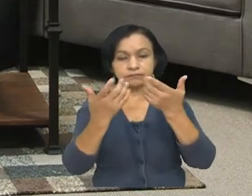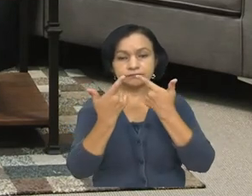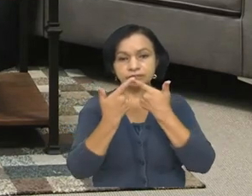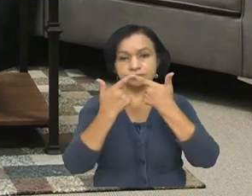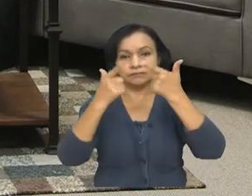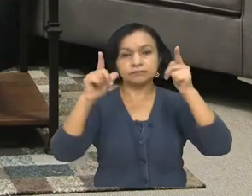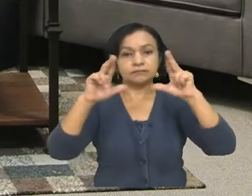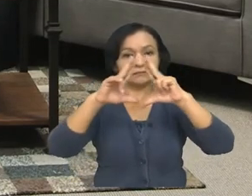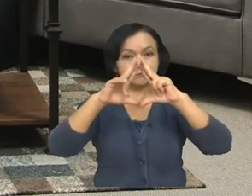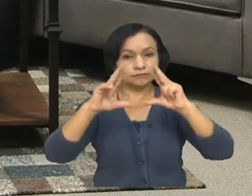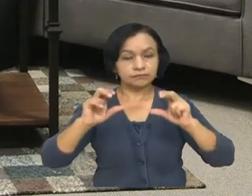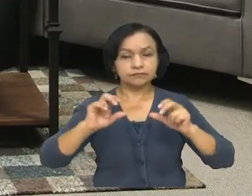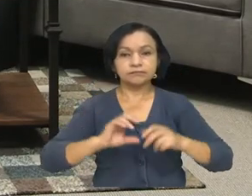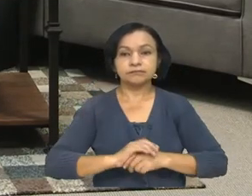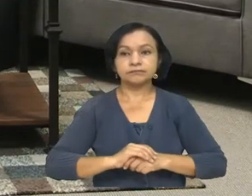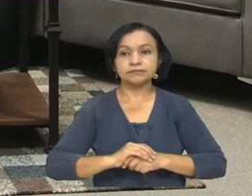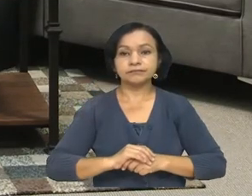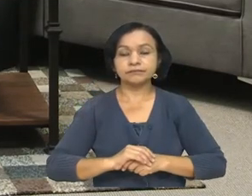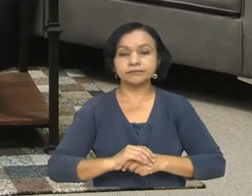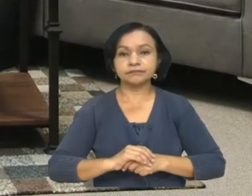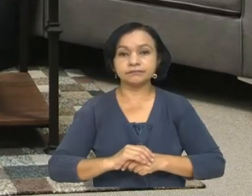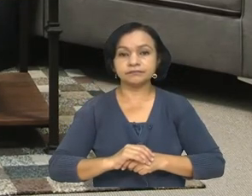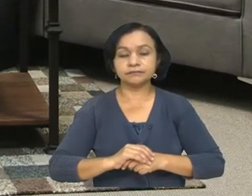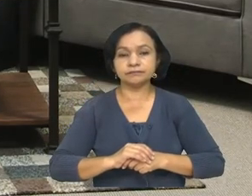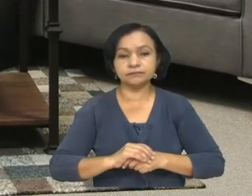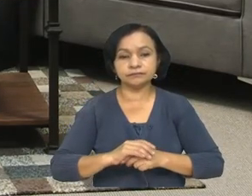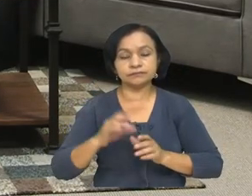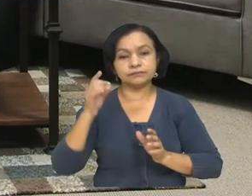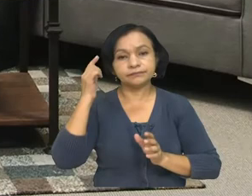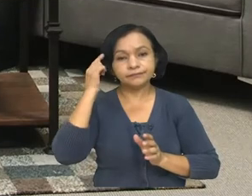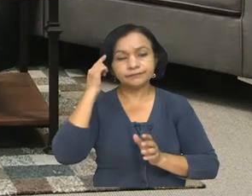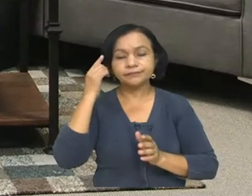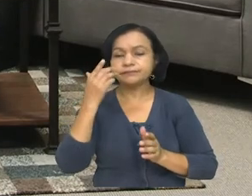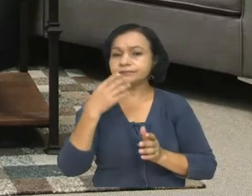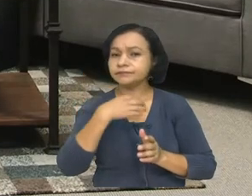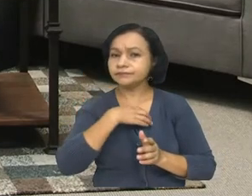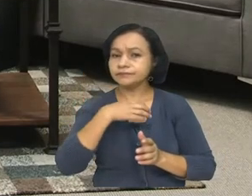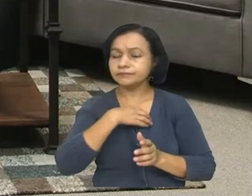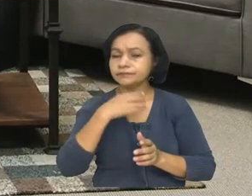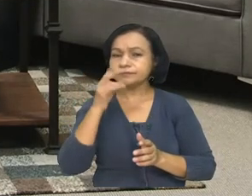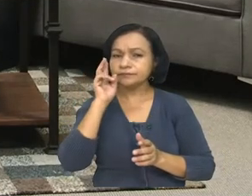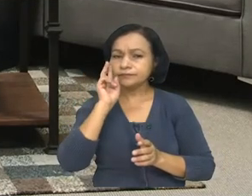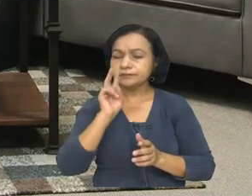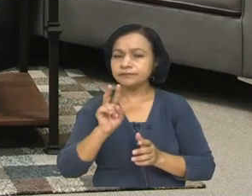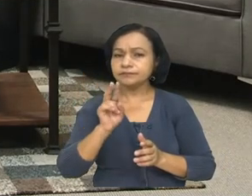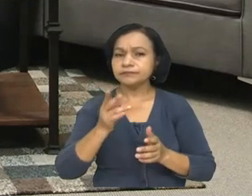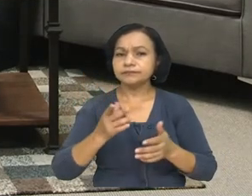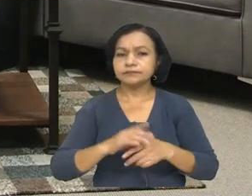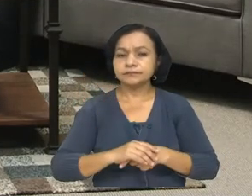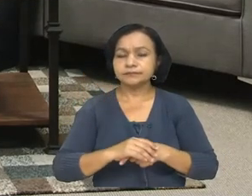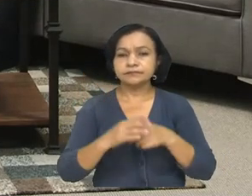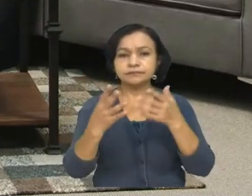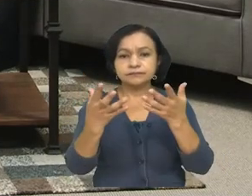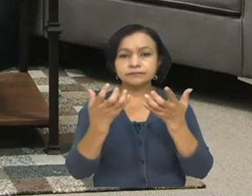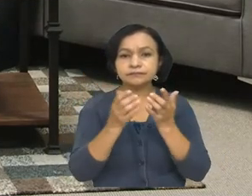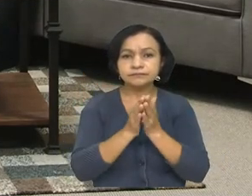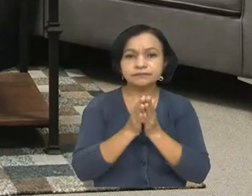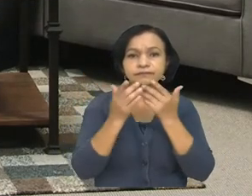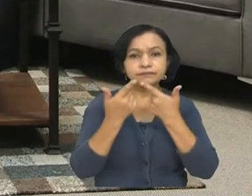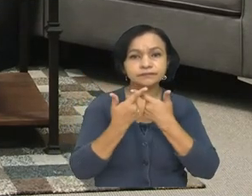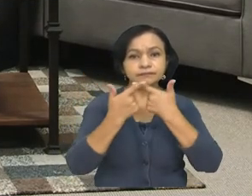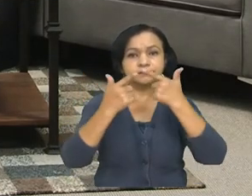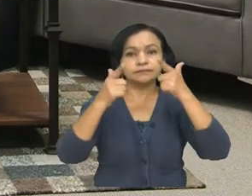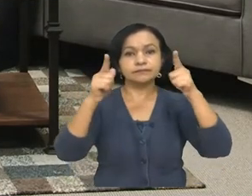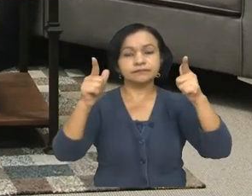este país? Bueno, una reflexión que uno saca, ¿verdad?, es justamente es el deseo libertario,